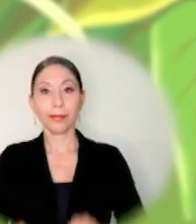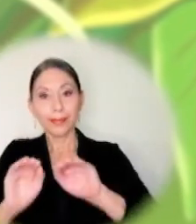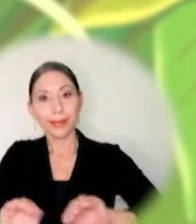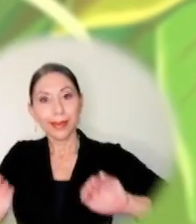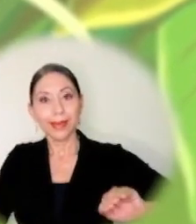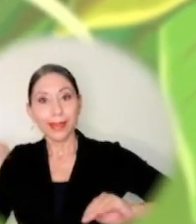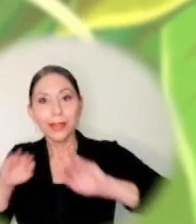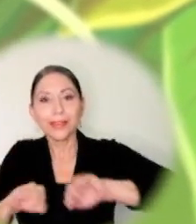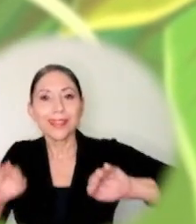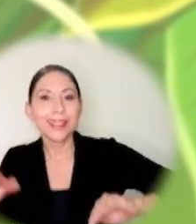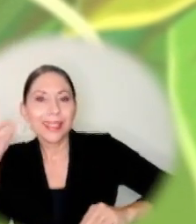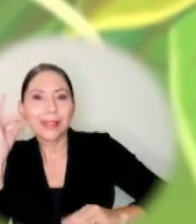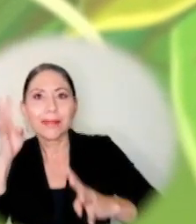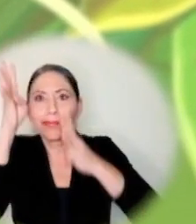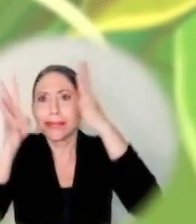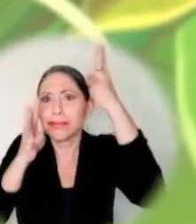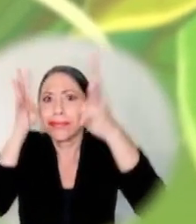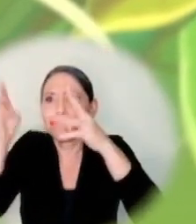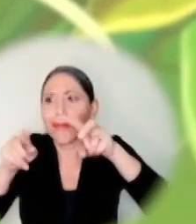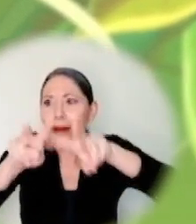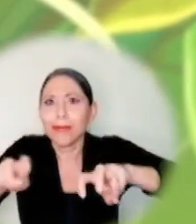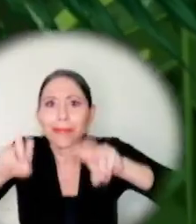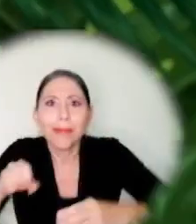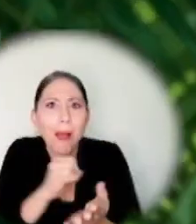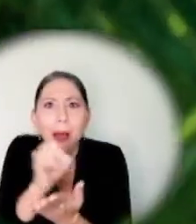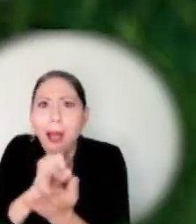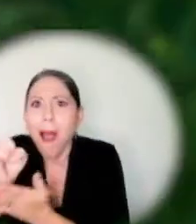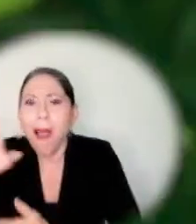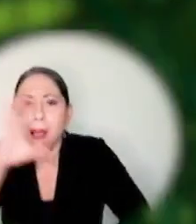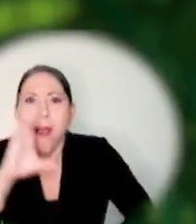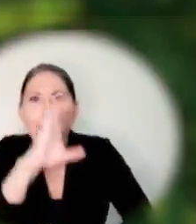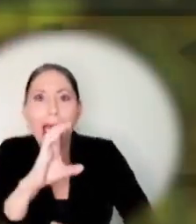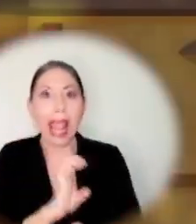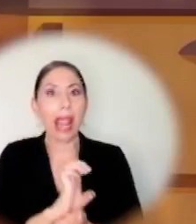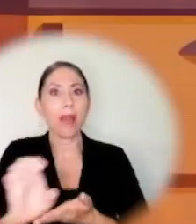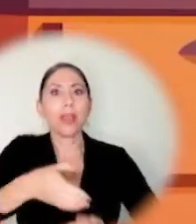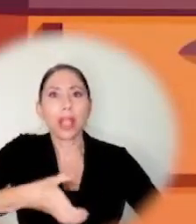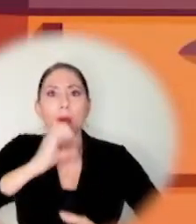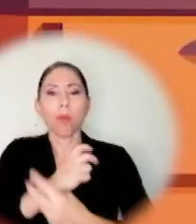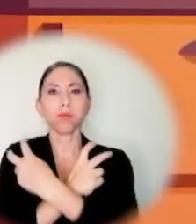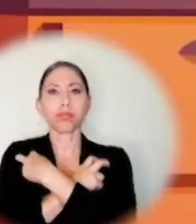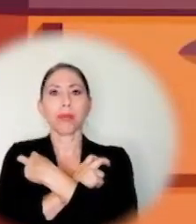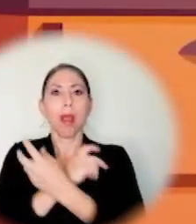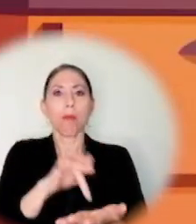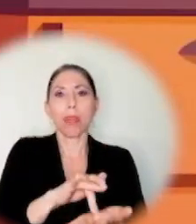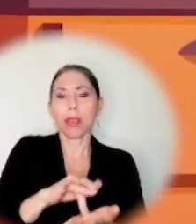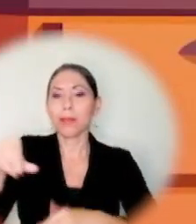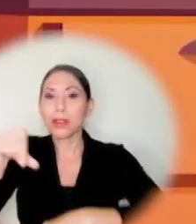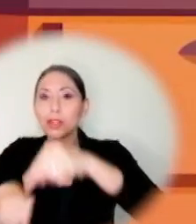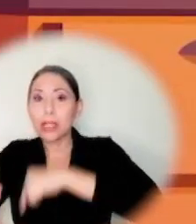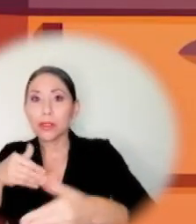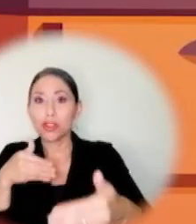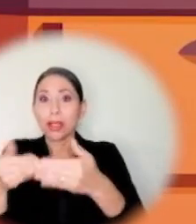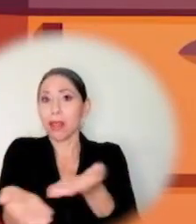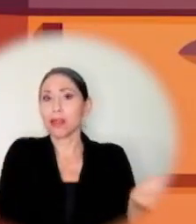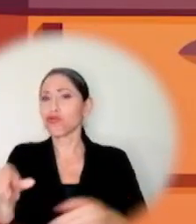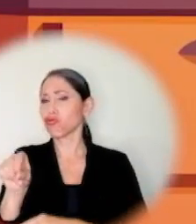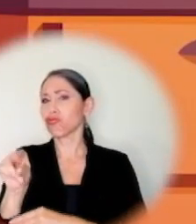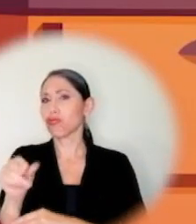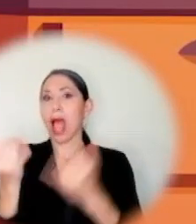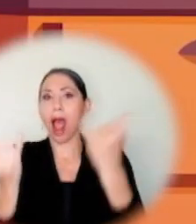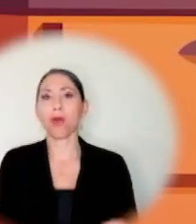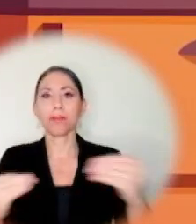Los niños y niñas son creativos y exploradores. Evite intoxicaciones. No deje medicamentos ni químicos a su alcance.